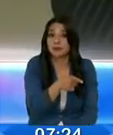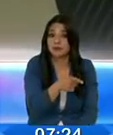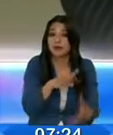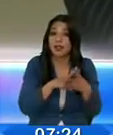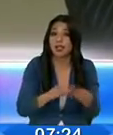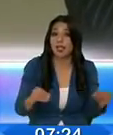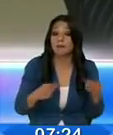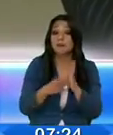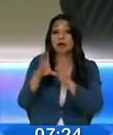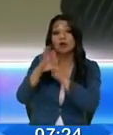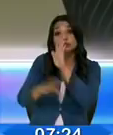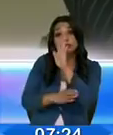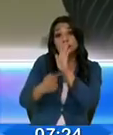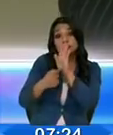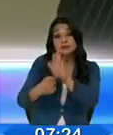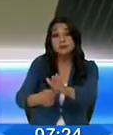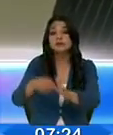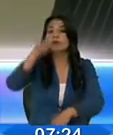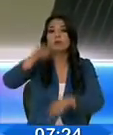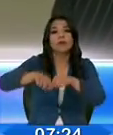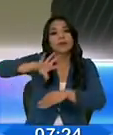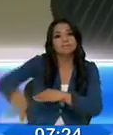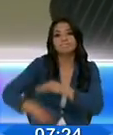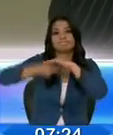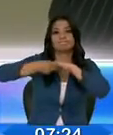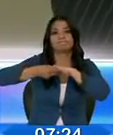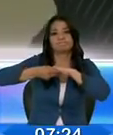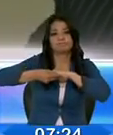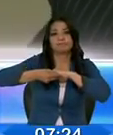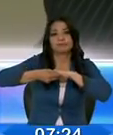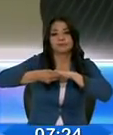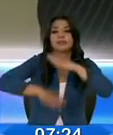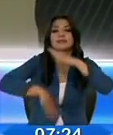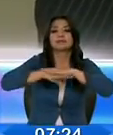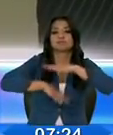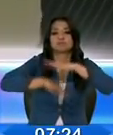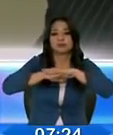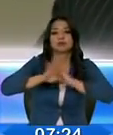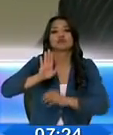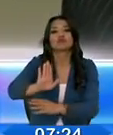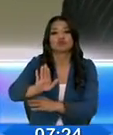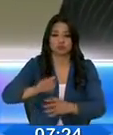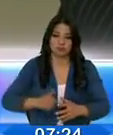Constitución dice que no se puede agravar más allá de los límites